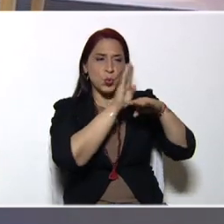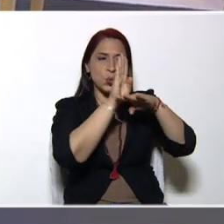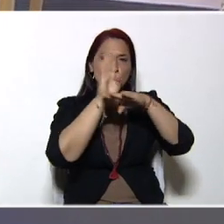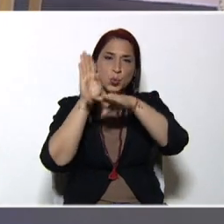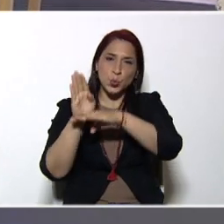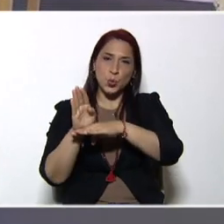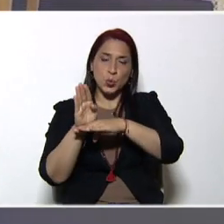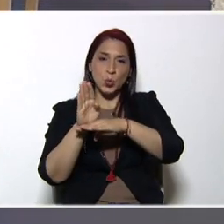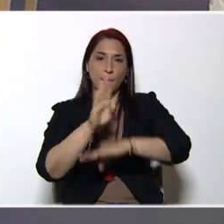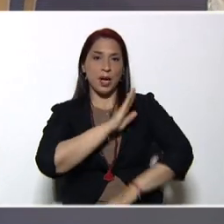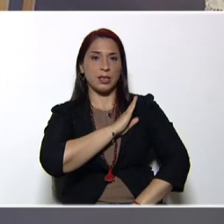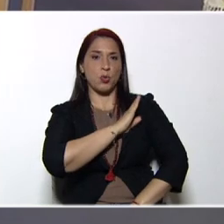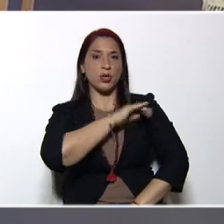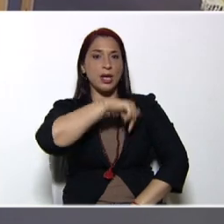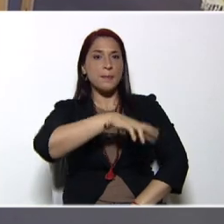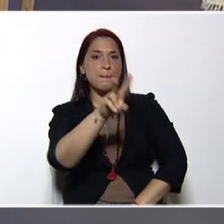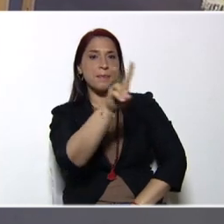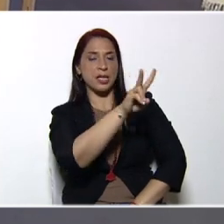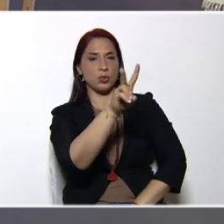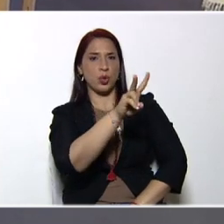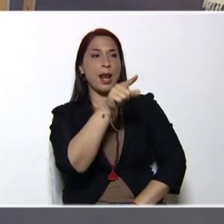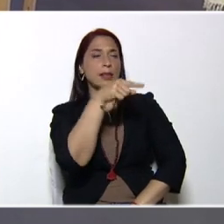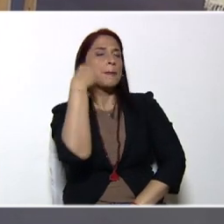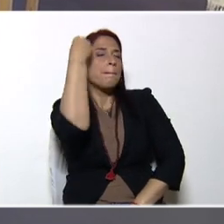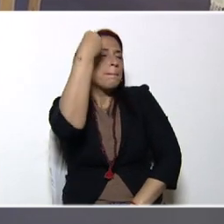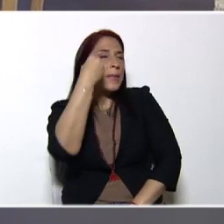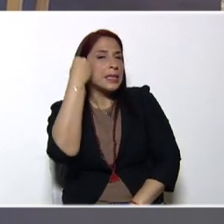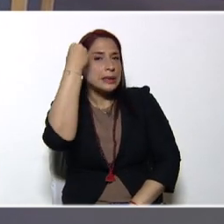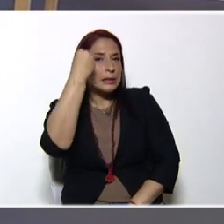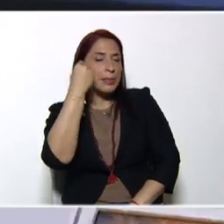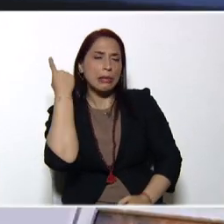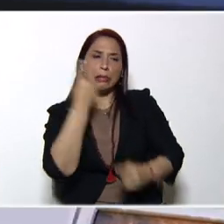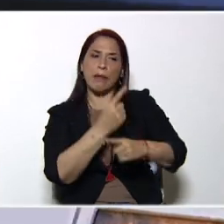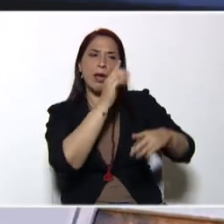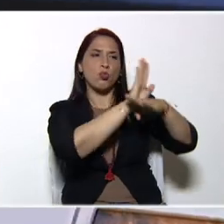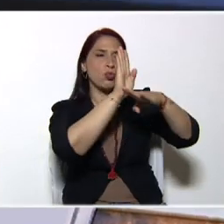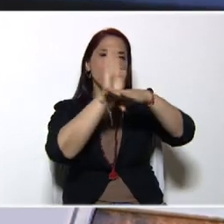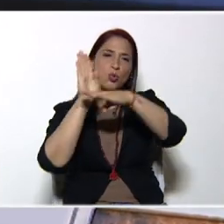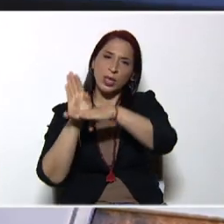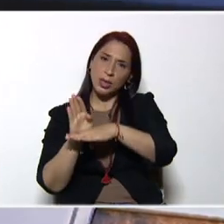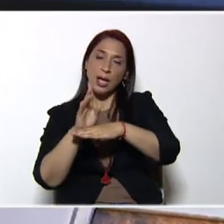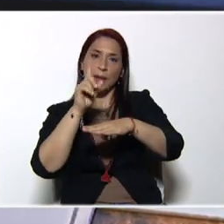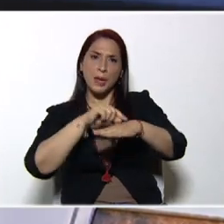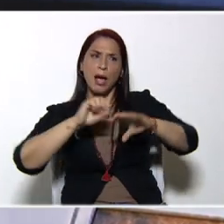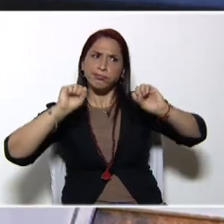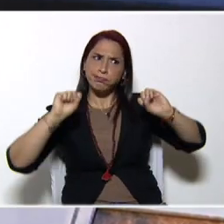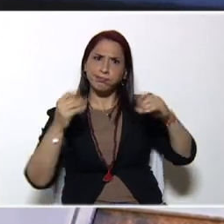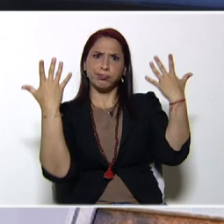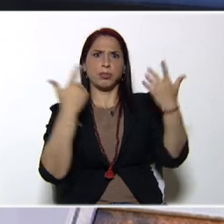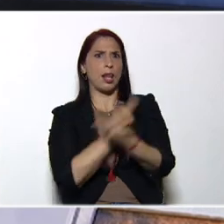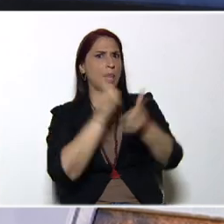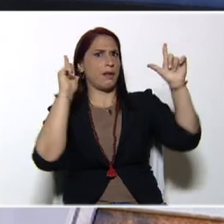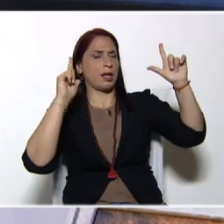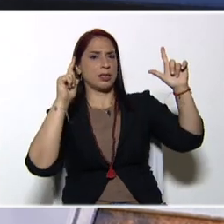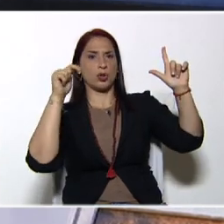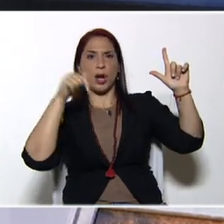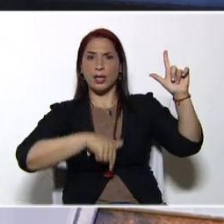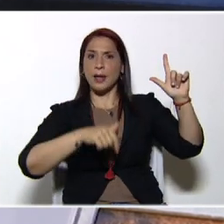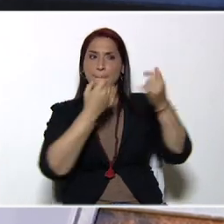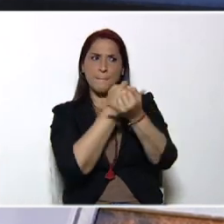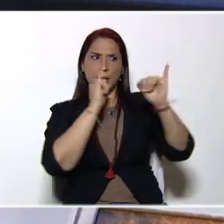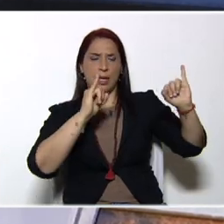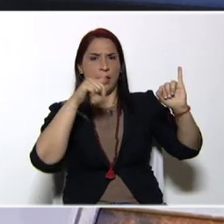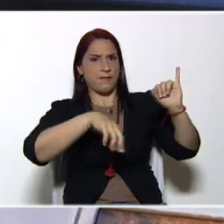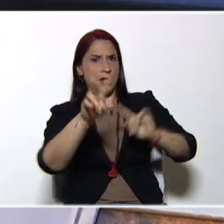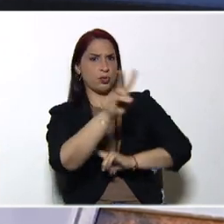de los patrimonios aquí en Venezuela, ¿no? Era uno de sus pensamientos que, como estamos hablando, la emancipación y la independencia no nada más es desde